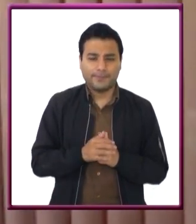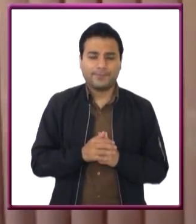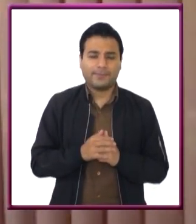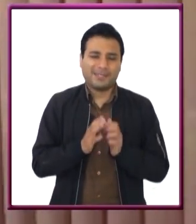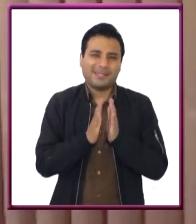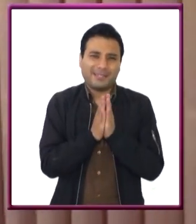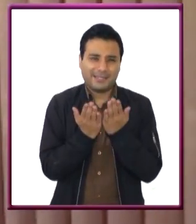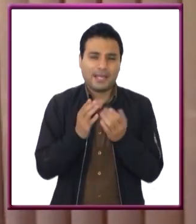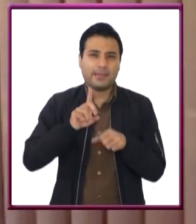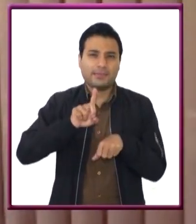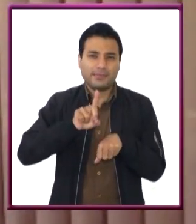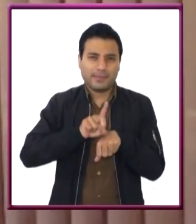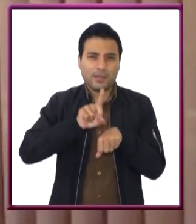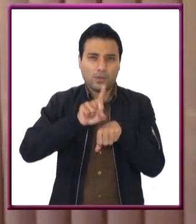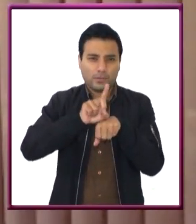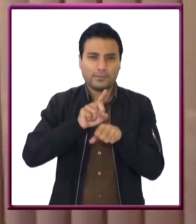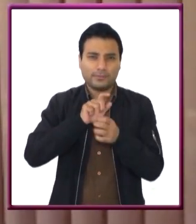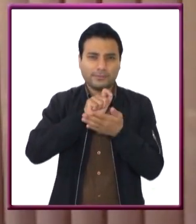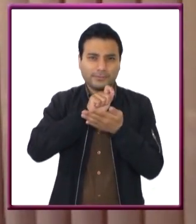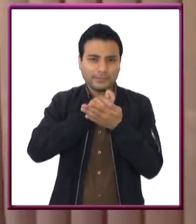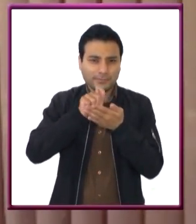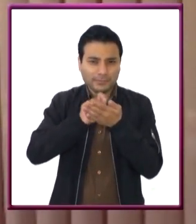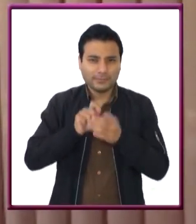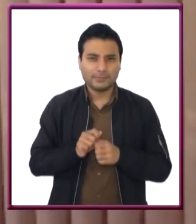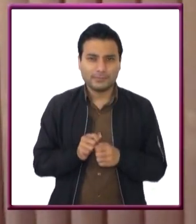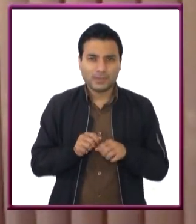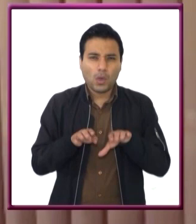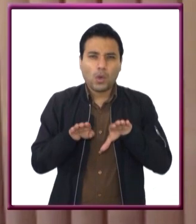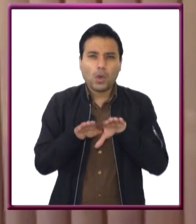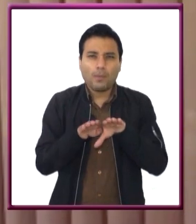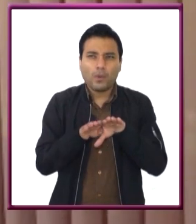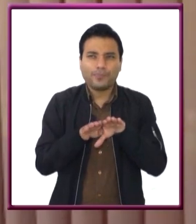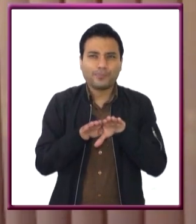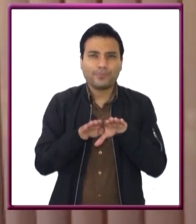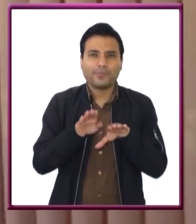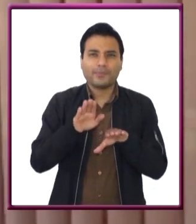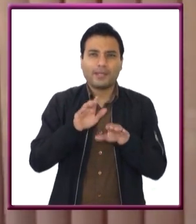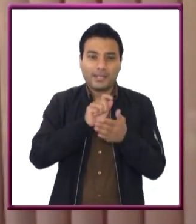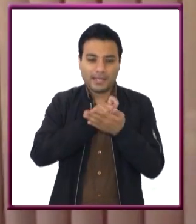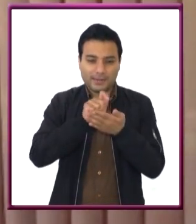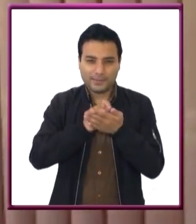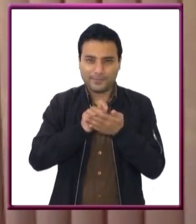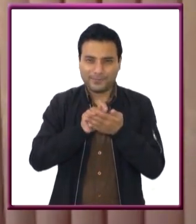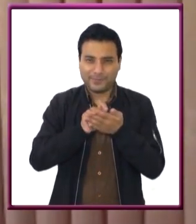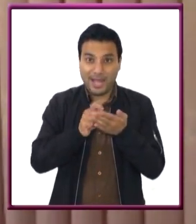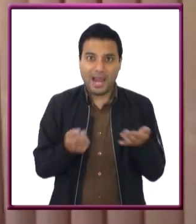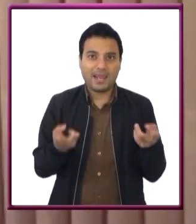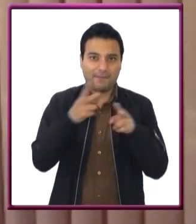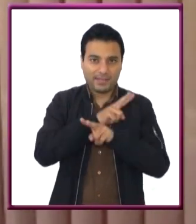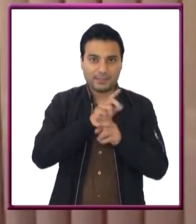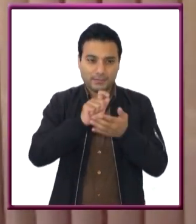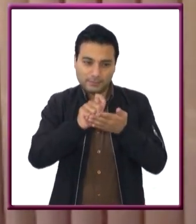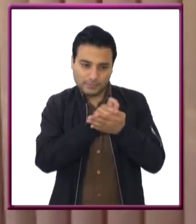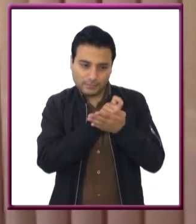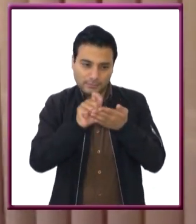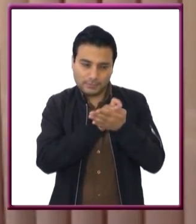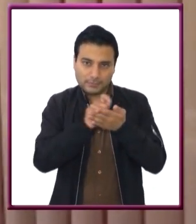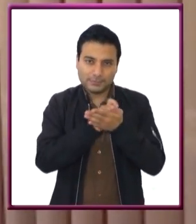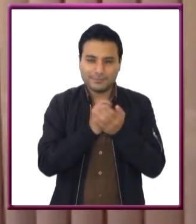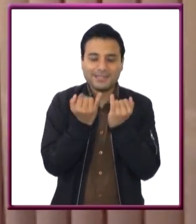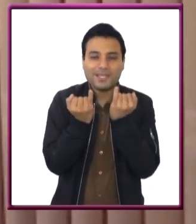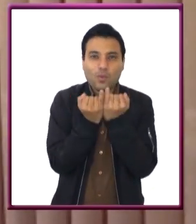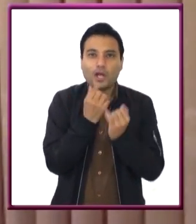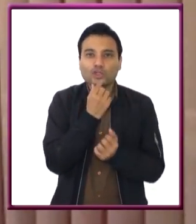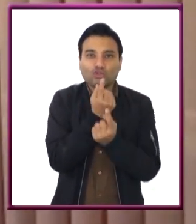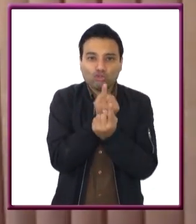sus diarios de manera especular o de manera de espejo para que nadie lo entendiera. Escribía al revés, como todos los niños lo hicimos alguna